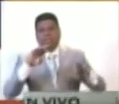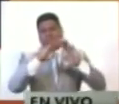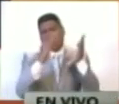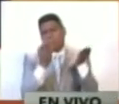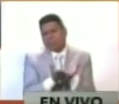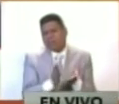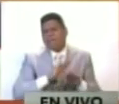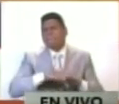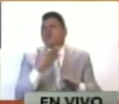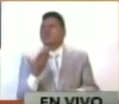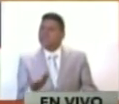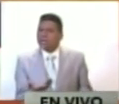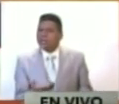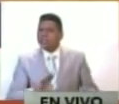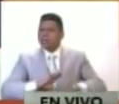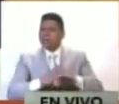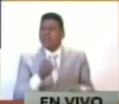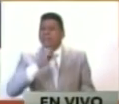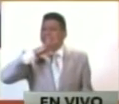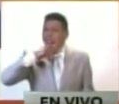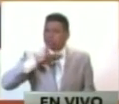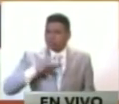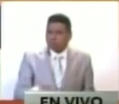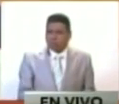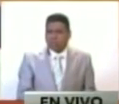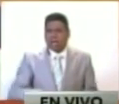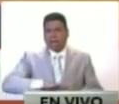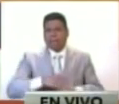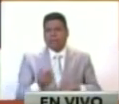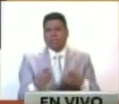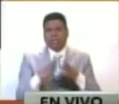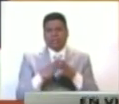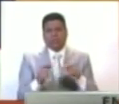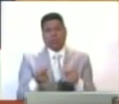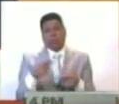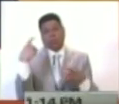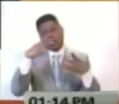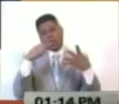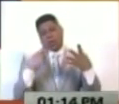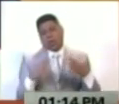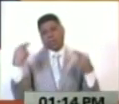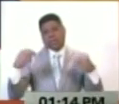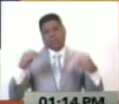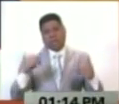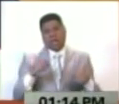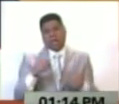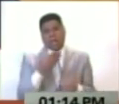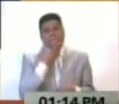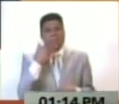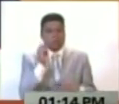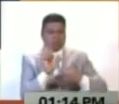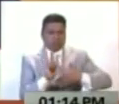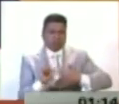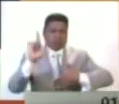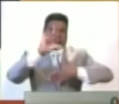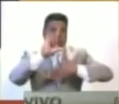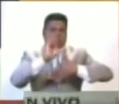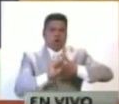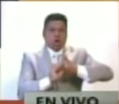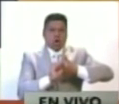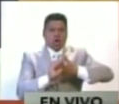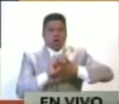Por razones históricas, porque han sido expoliados sus recursos naturales a favor del norte. Y desde acá nosotros vamos